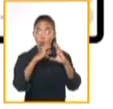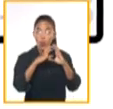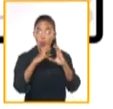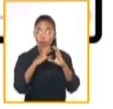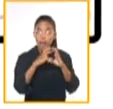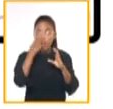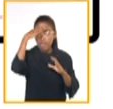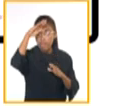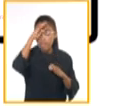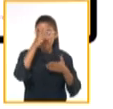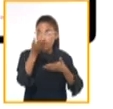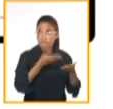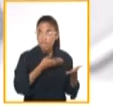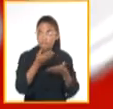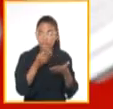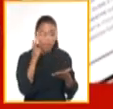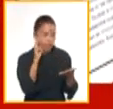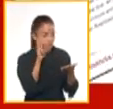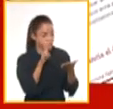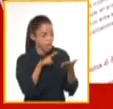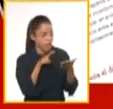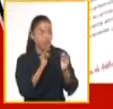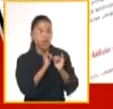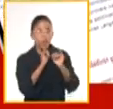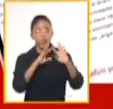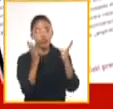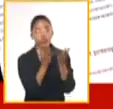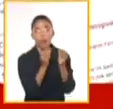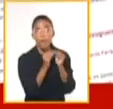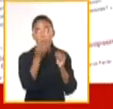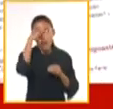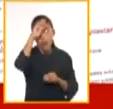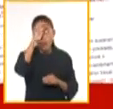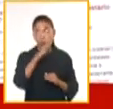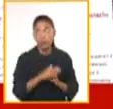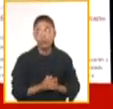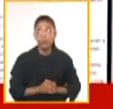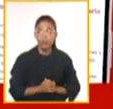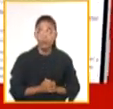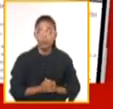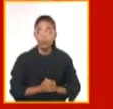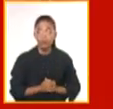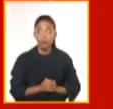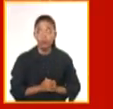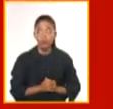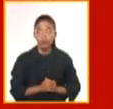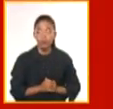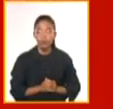Cuba en el espacio público digital.